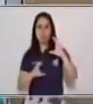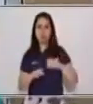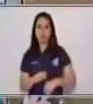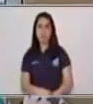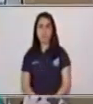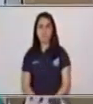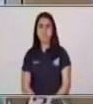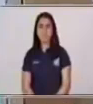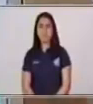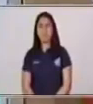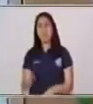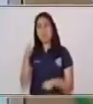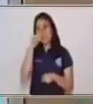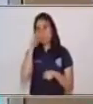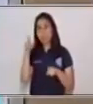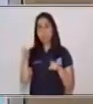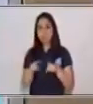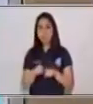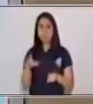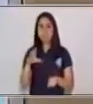tiene